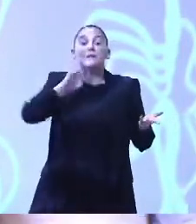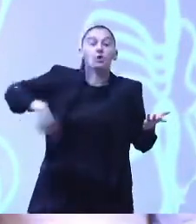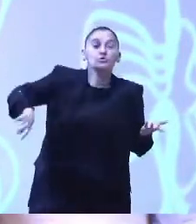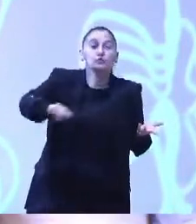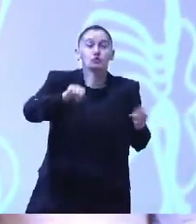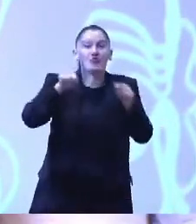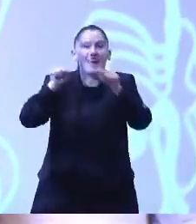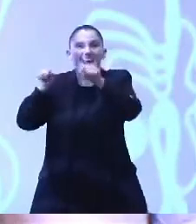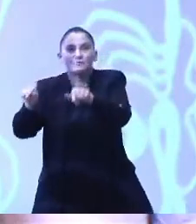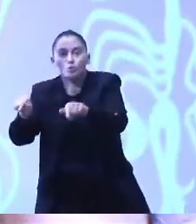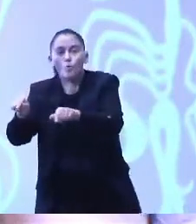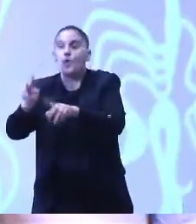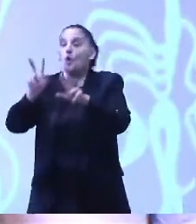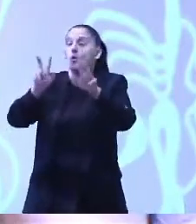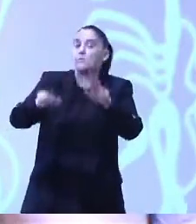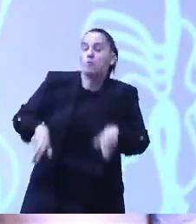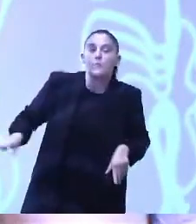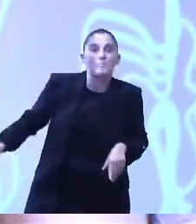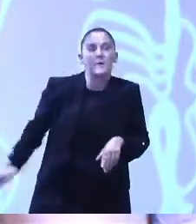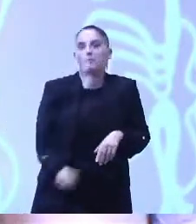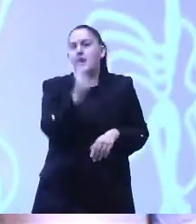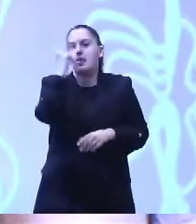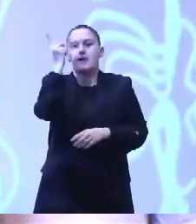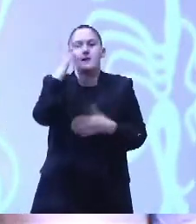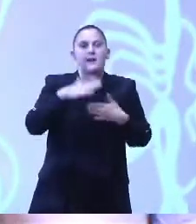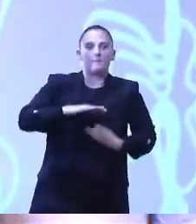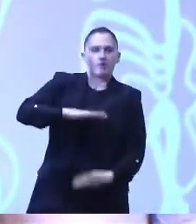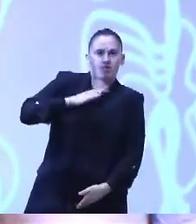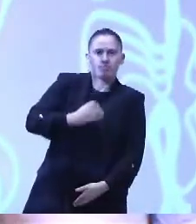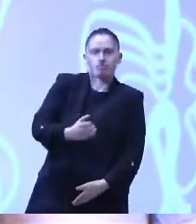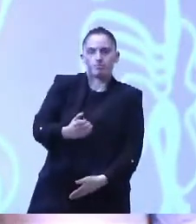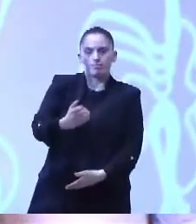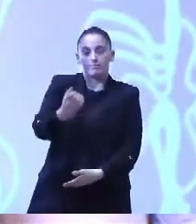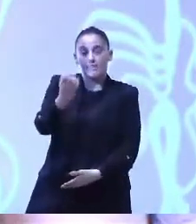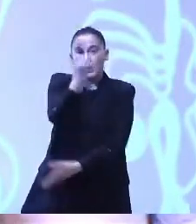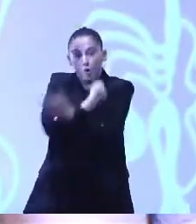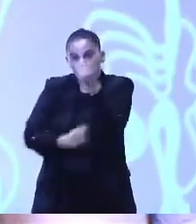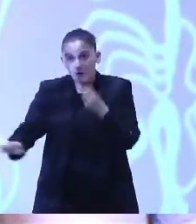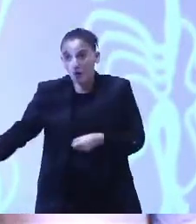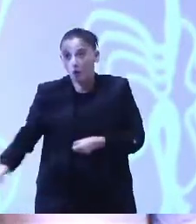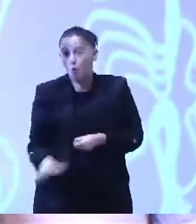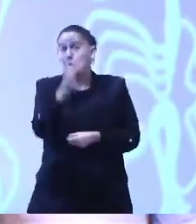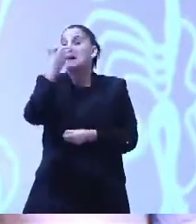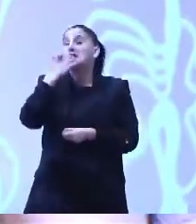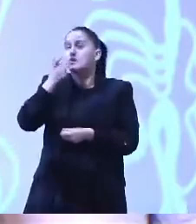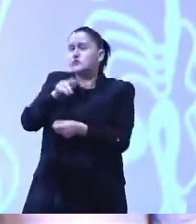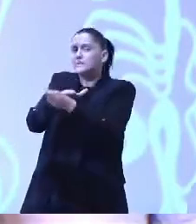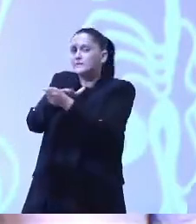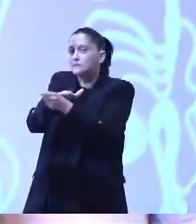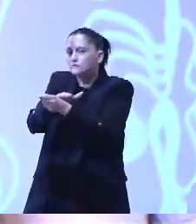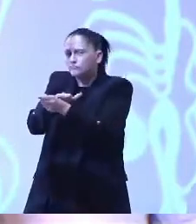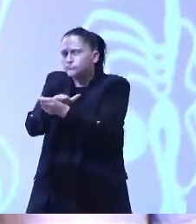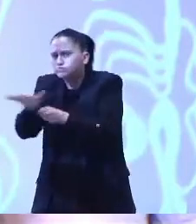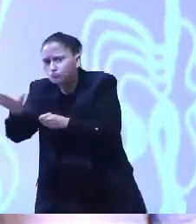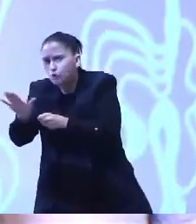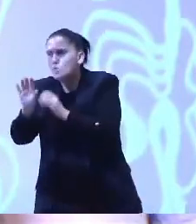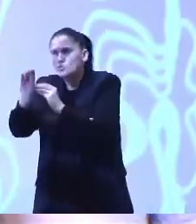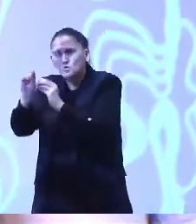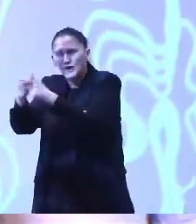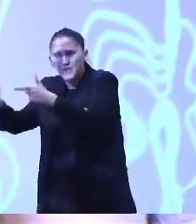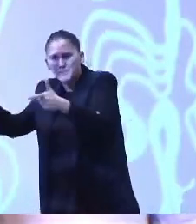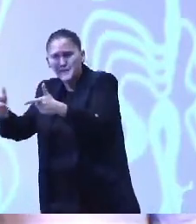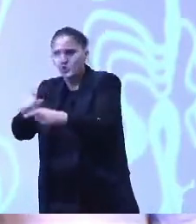somos eso, somos una de las principales potencias económicas europeas, si explicamos la mitad del crecimiento